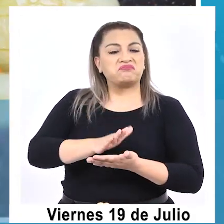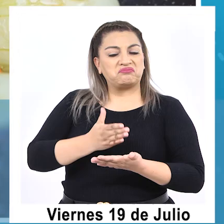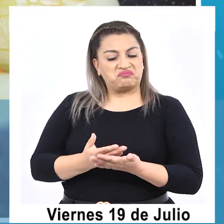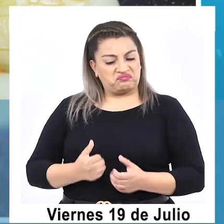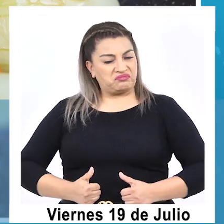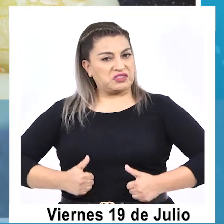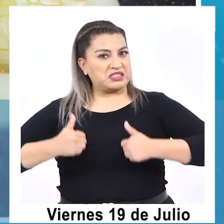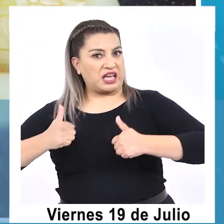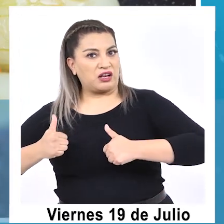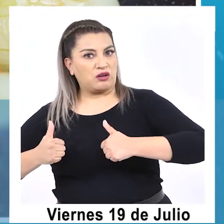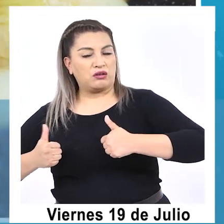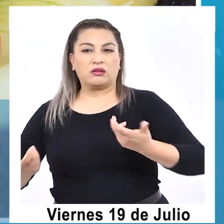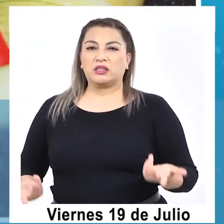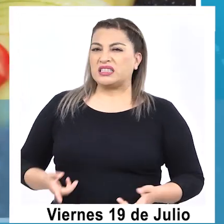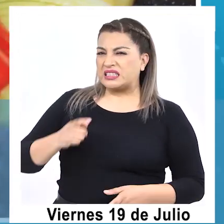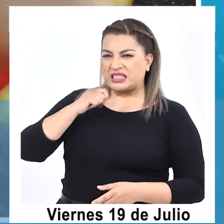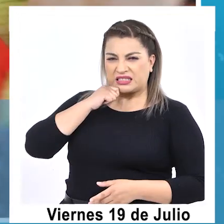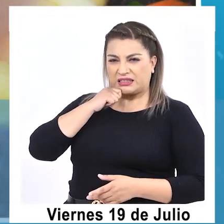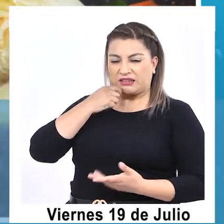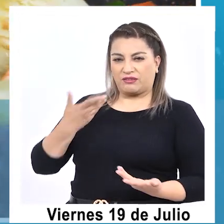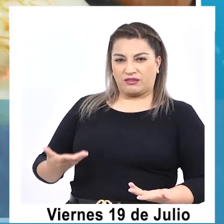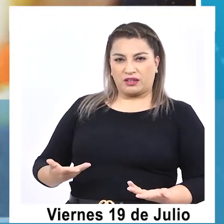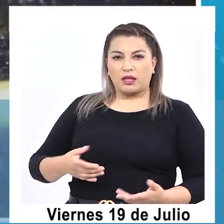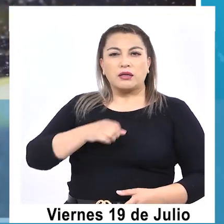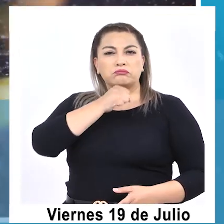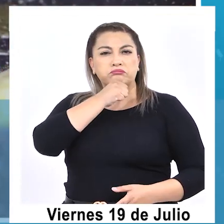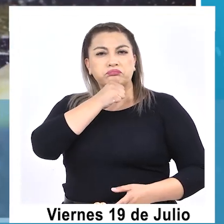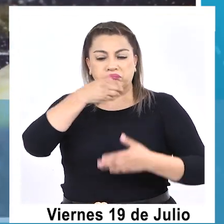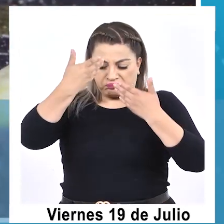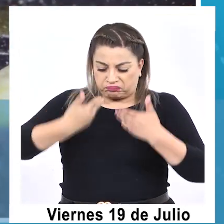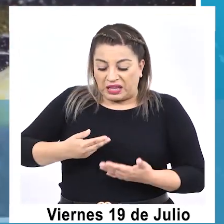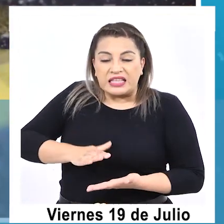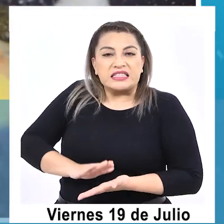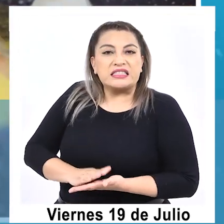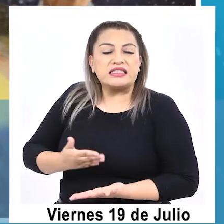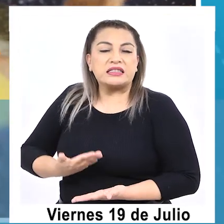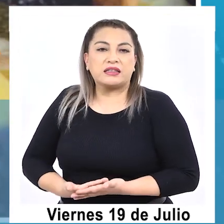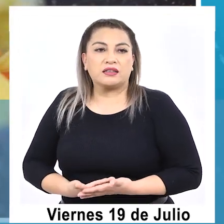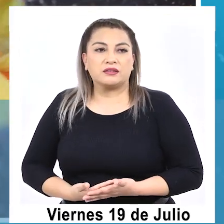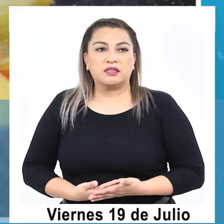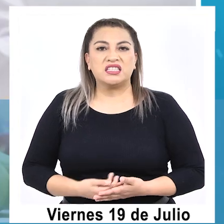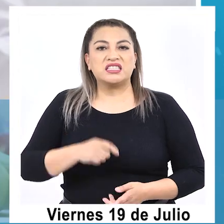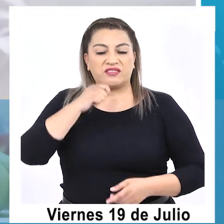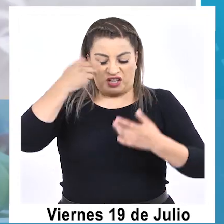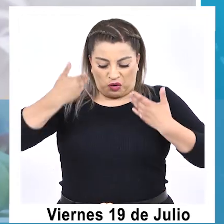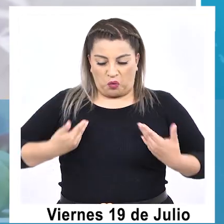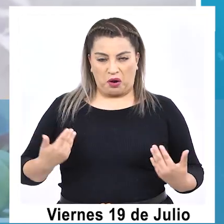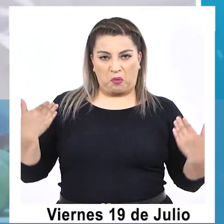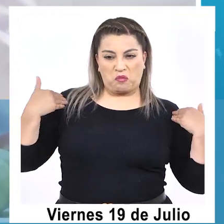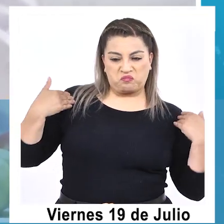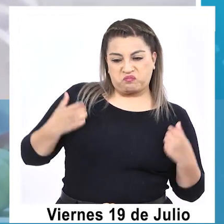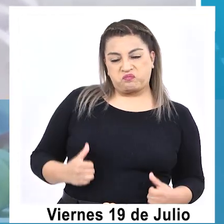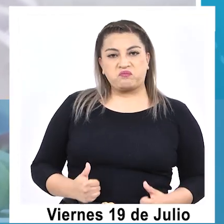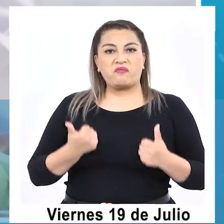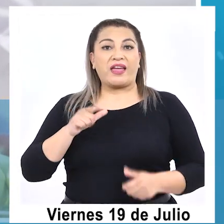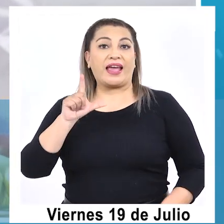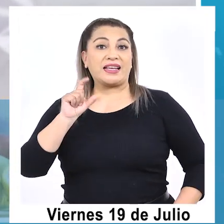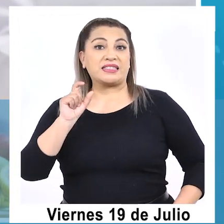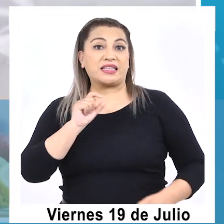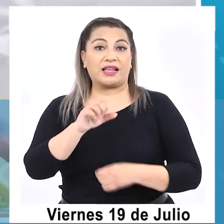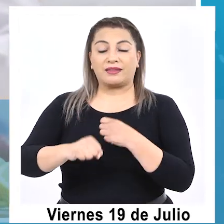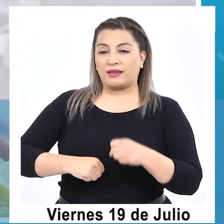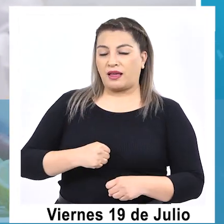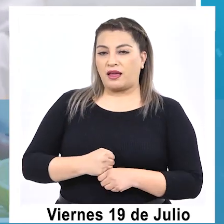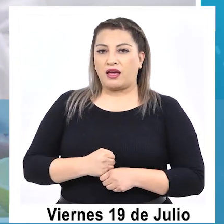¿ya? Ahora, ¿a qué se refiere, perdón, con este envejecimiento saludable? Que tenían un buen estado físico a los 70 años, por ejemplo, un